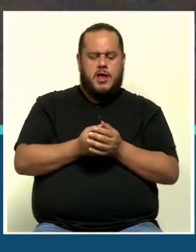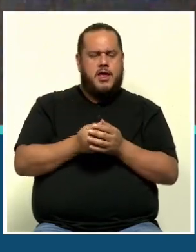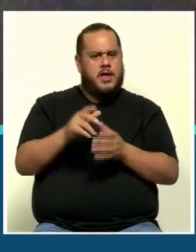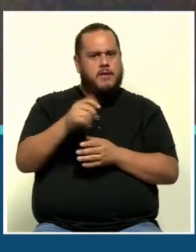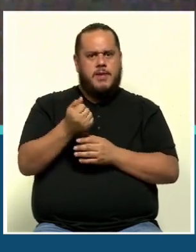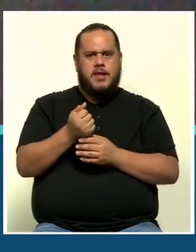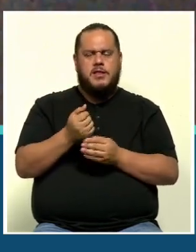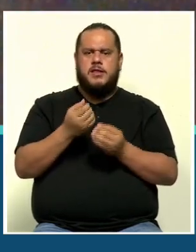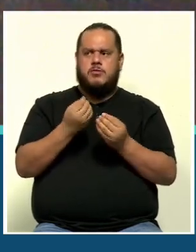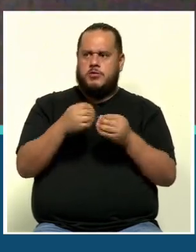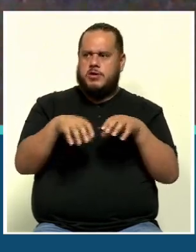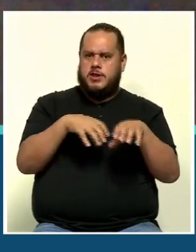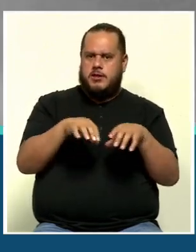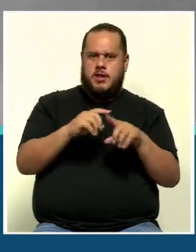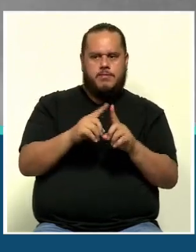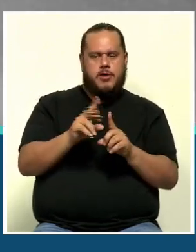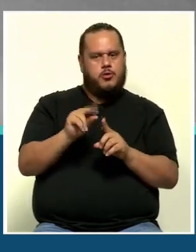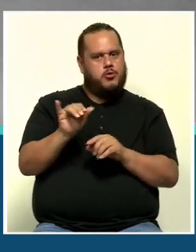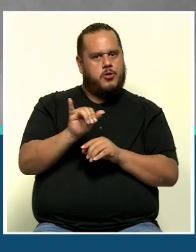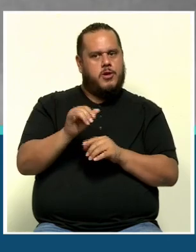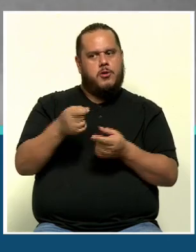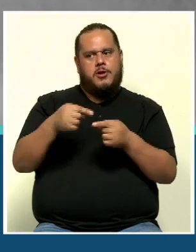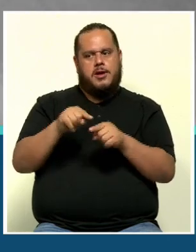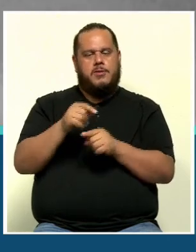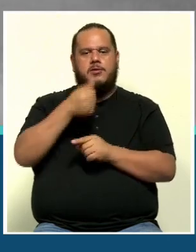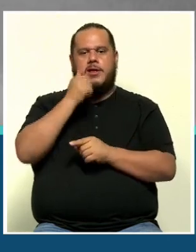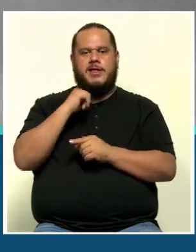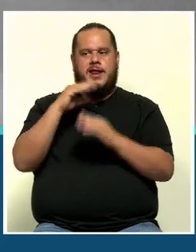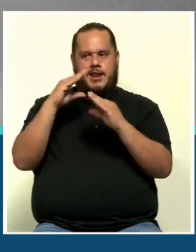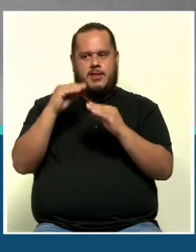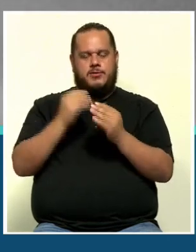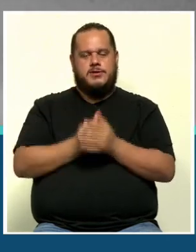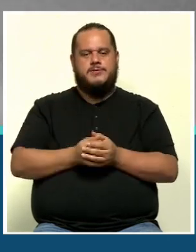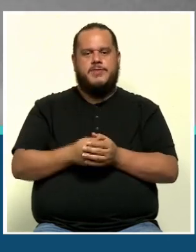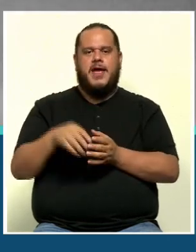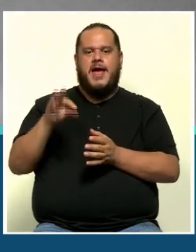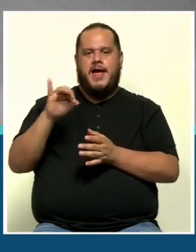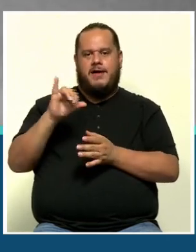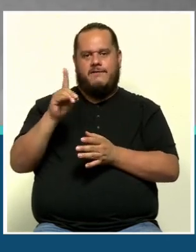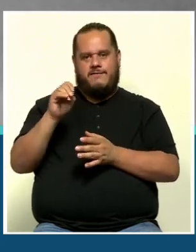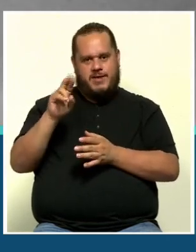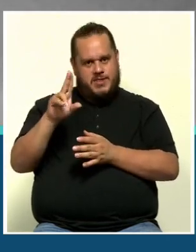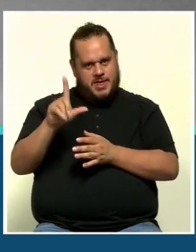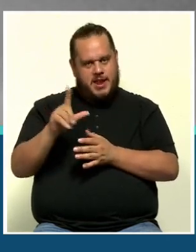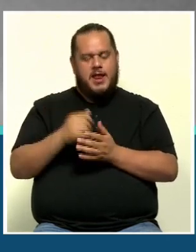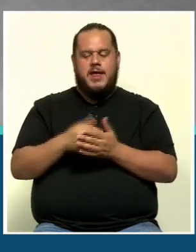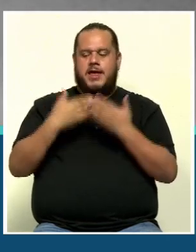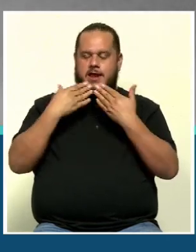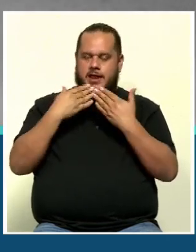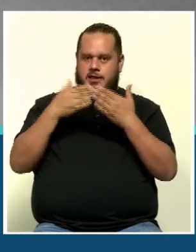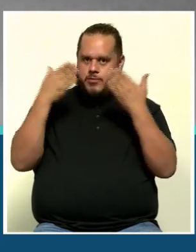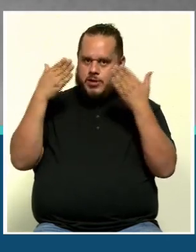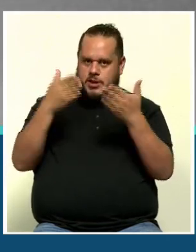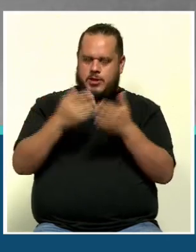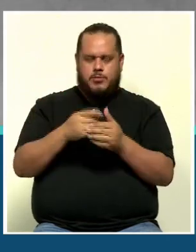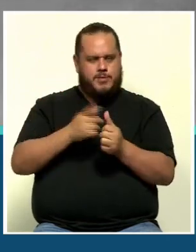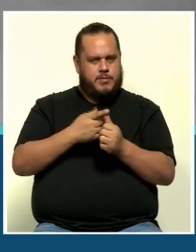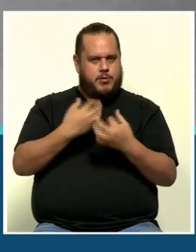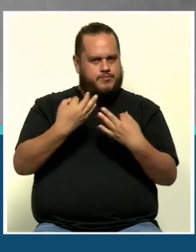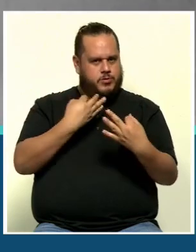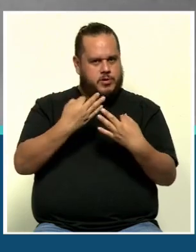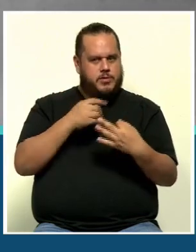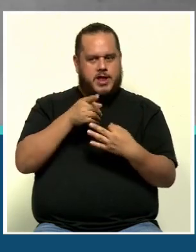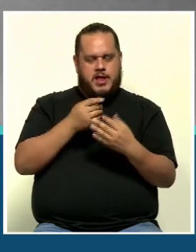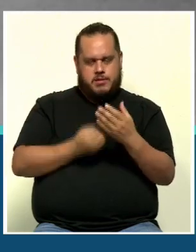tan importante como la ocurrida el día de ayer en horas de la noche. Cyril, gracias por atendernos, buenas noches. Tal vez si primero nos explica